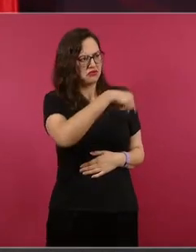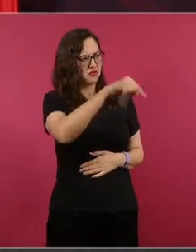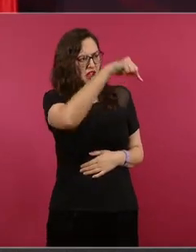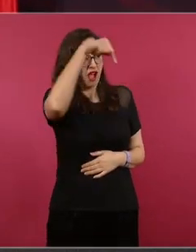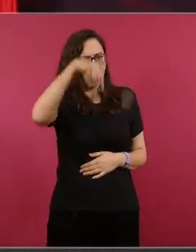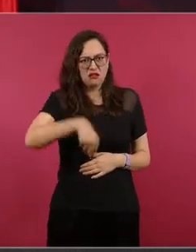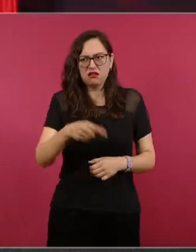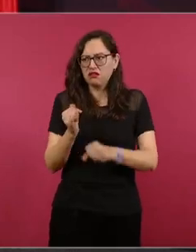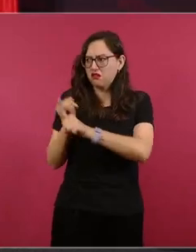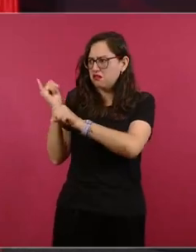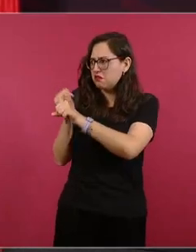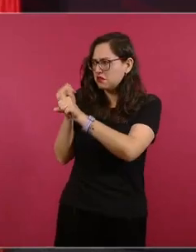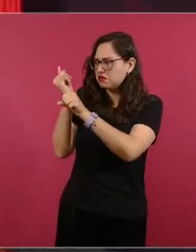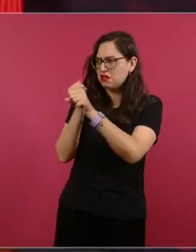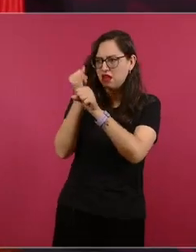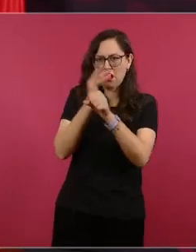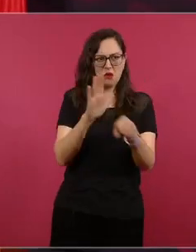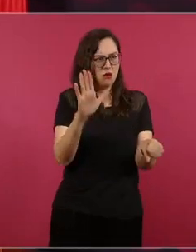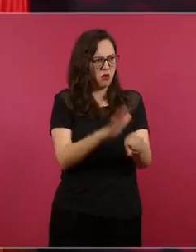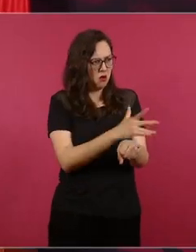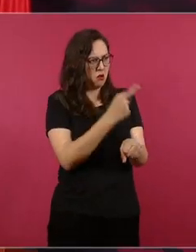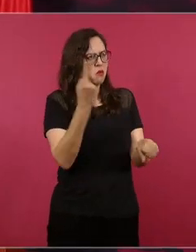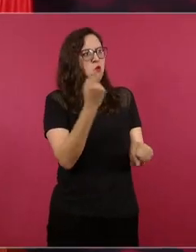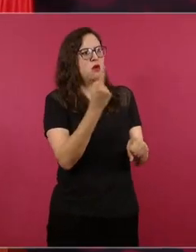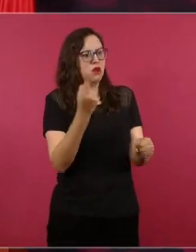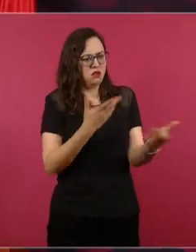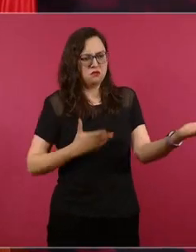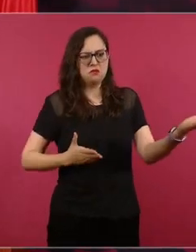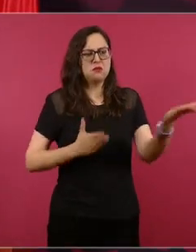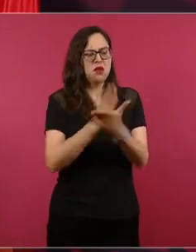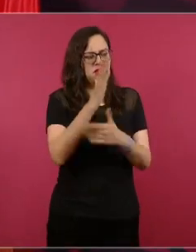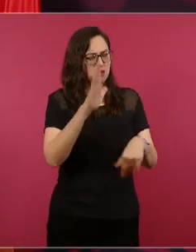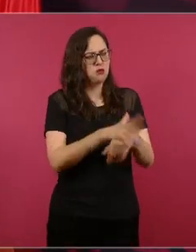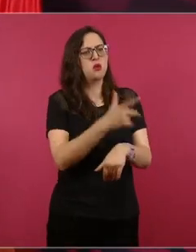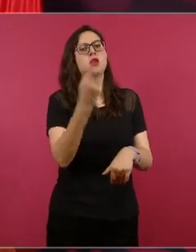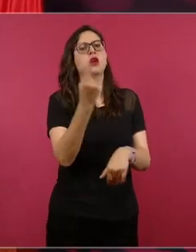meterse en cuestiones políticas de otro país.